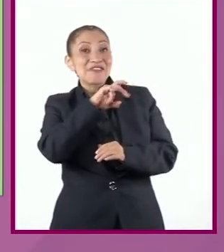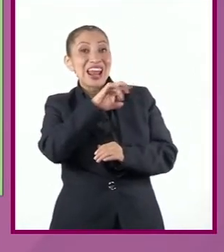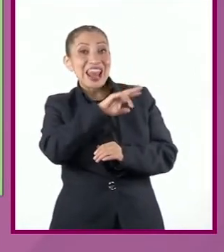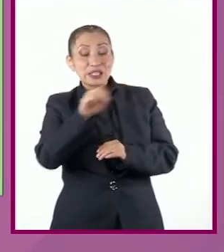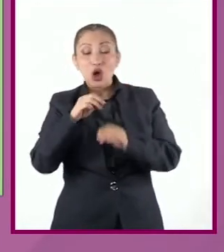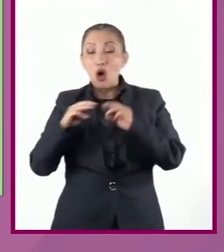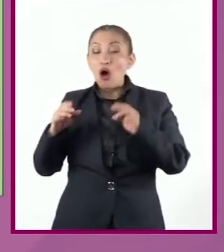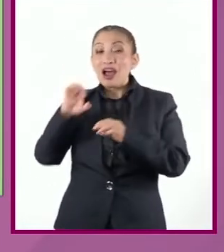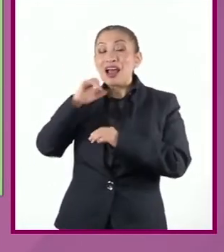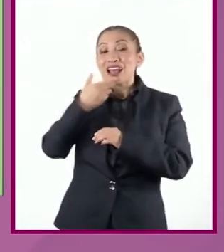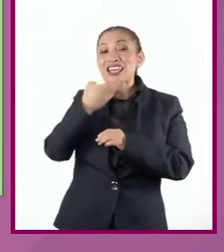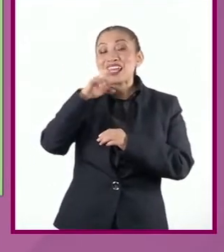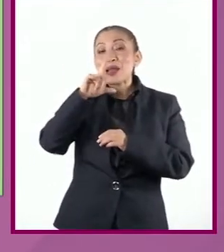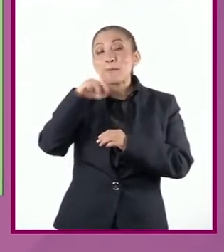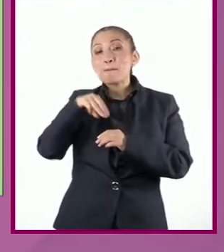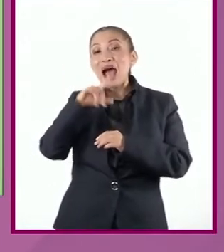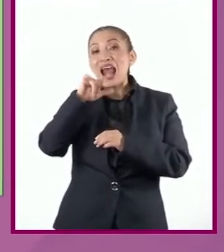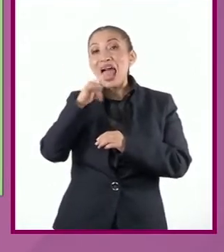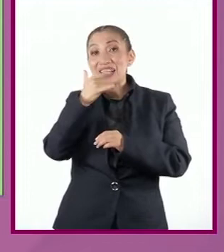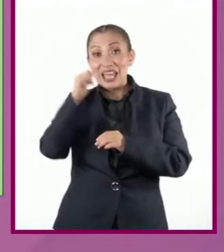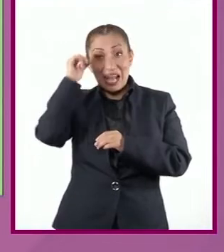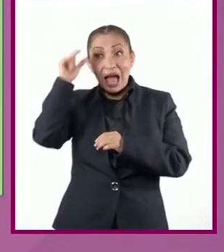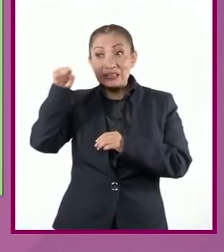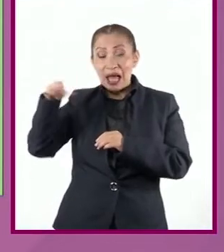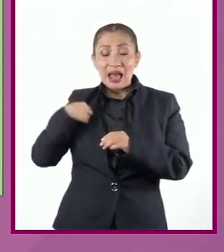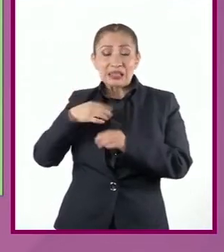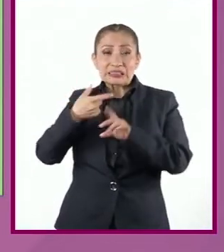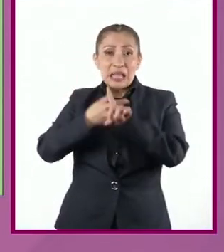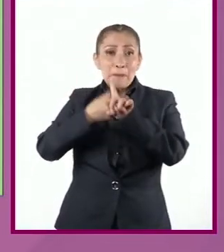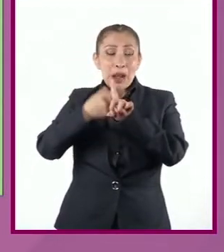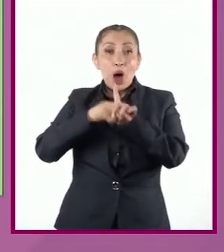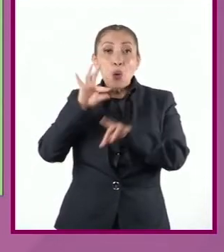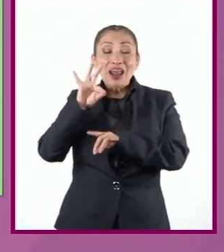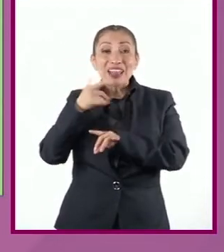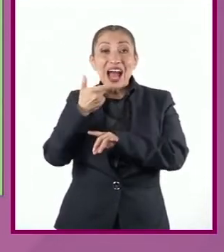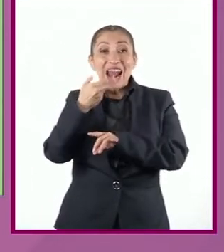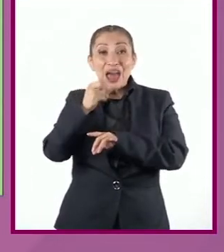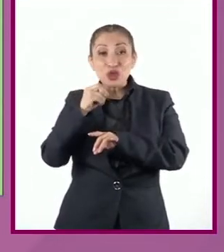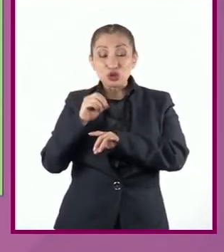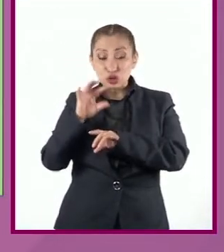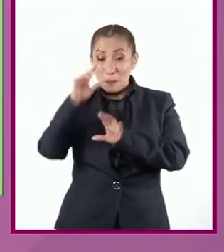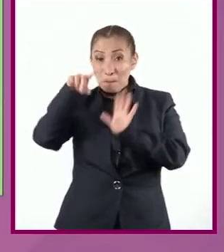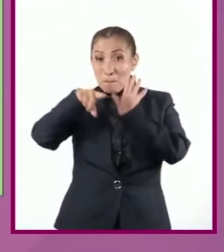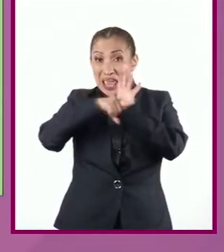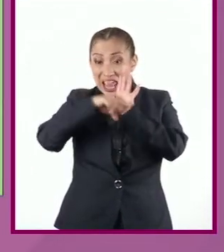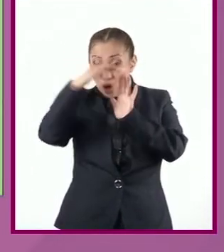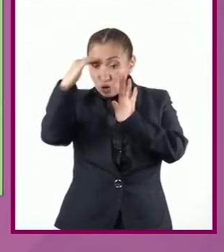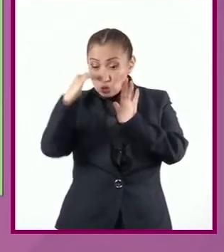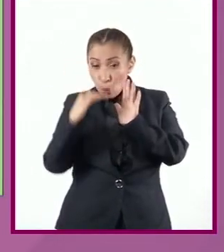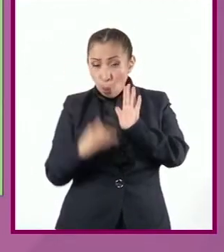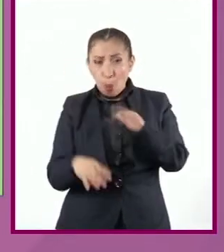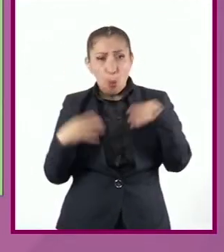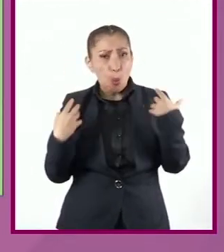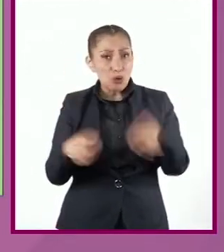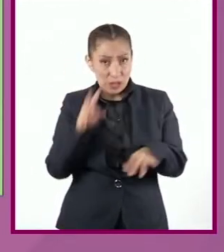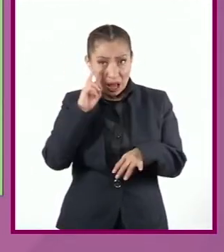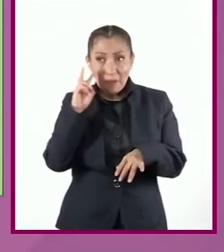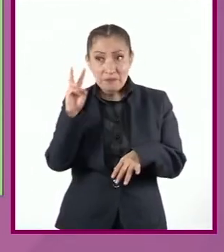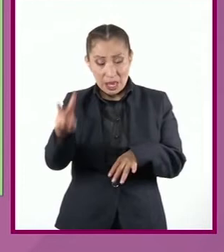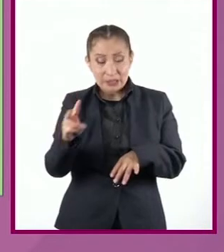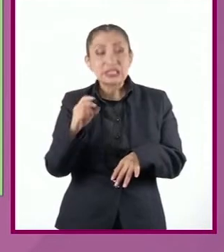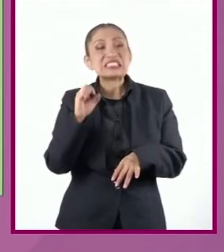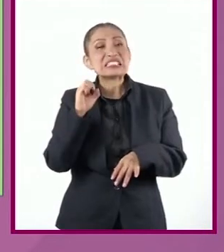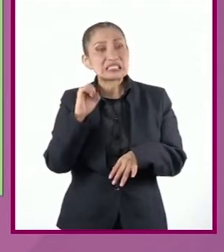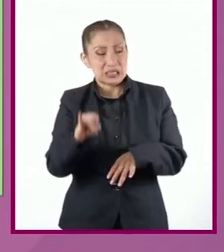del Himalaya, en Asia, la temperatura puede llegar a los 40 grados Celsius negativos. ¿Ya notaste que,